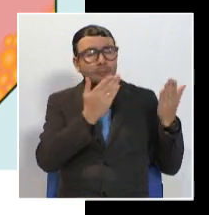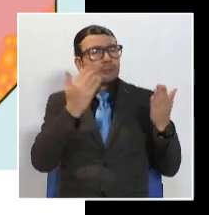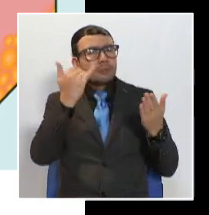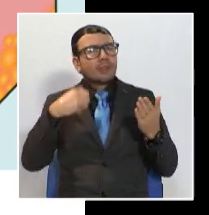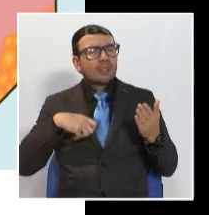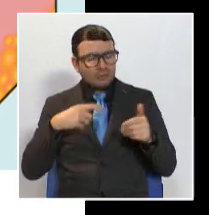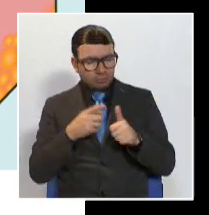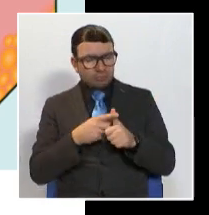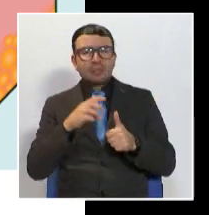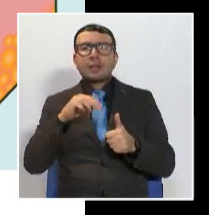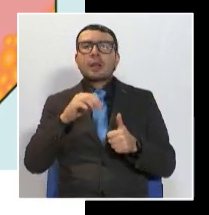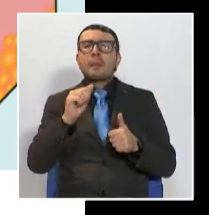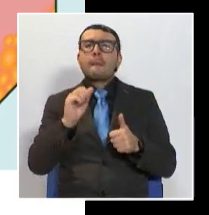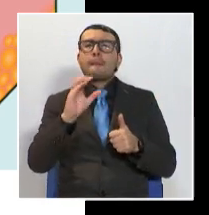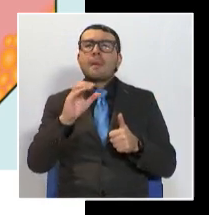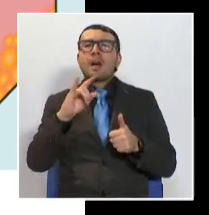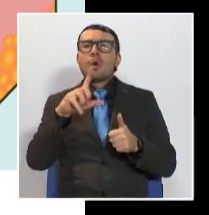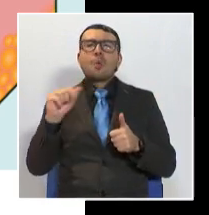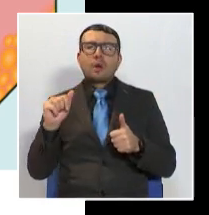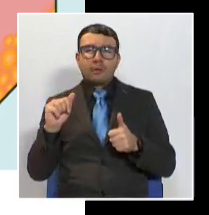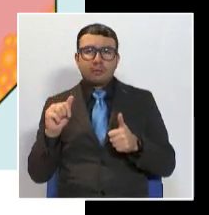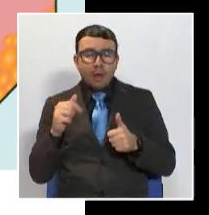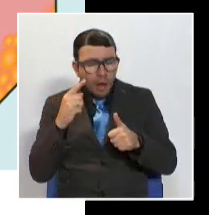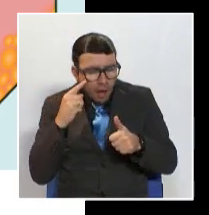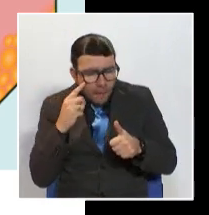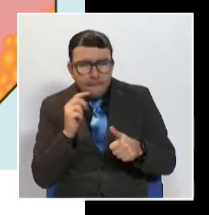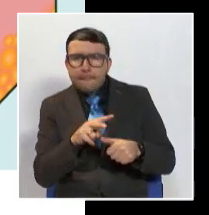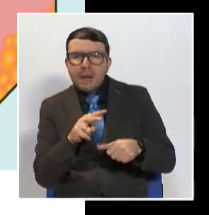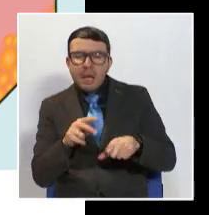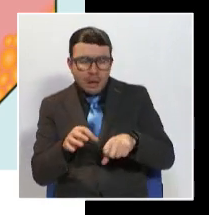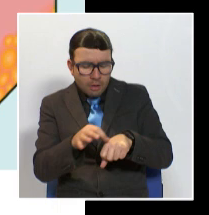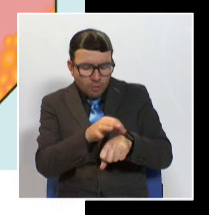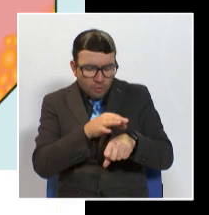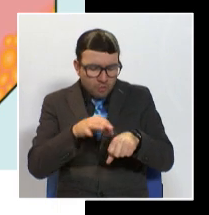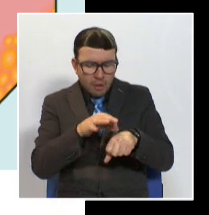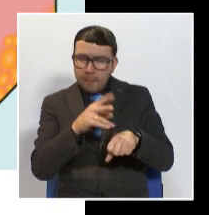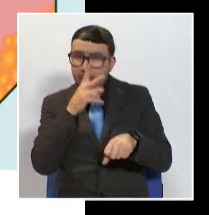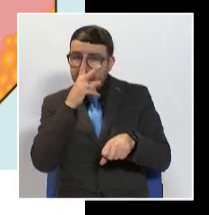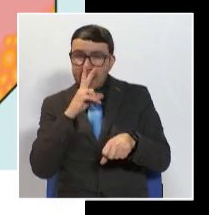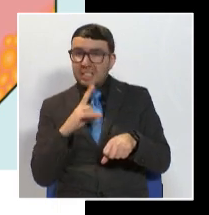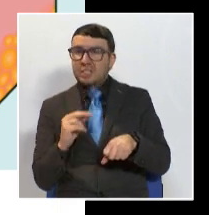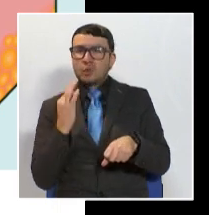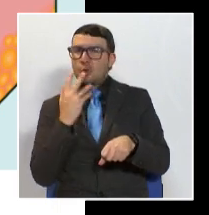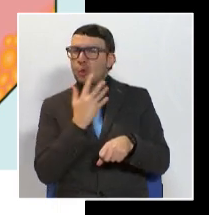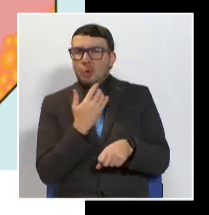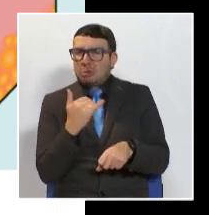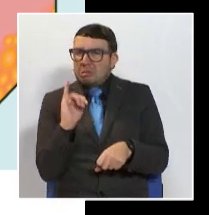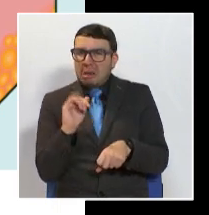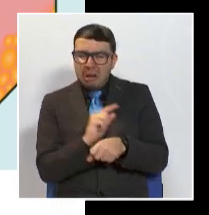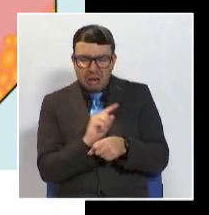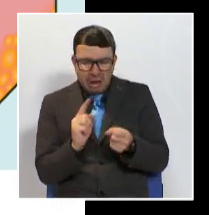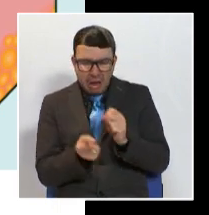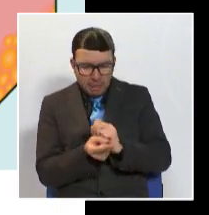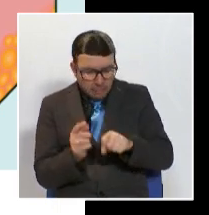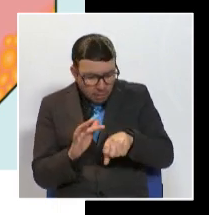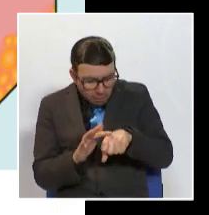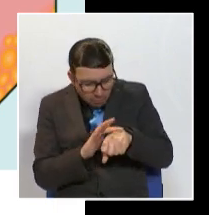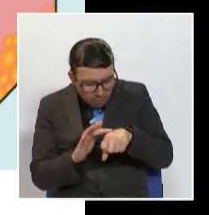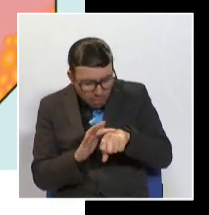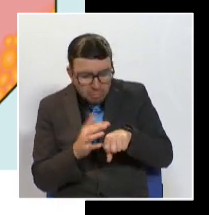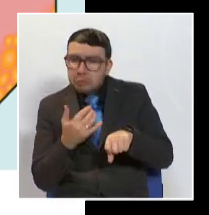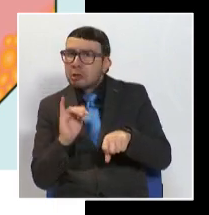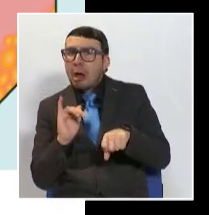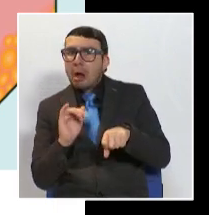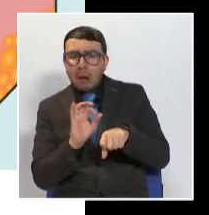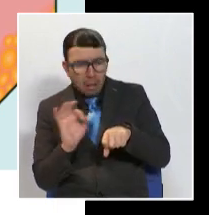que simplemente hablamos de mácula cuando es una lesión parecida a una mancha, o sea que simplemente vemos un cambio de color en la piel sin poder palpar nada.